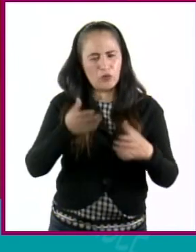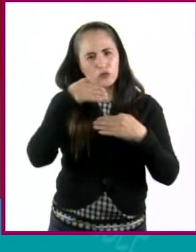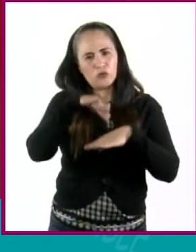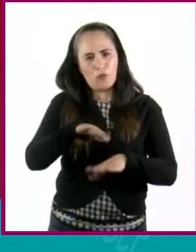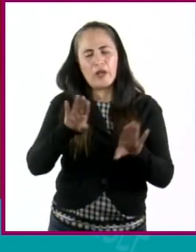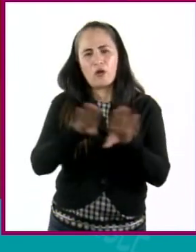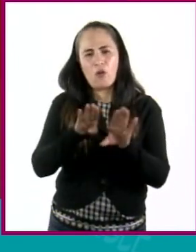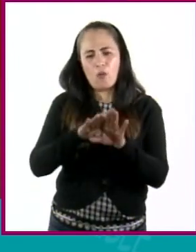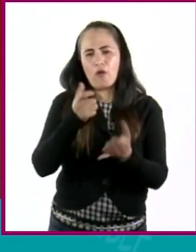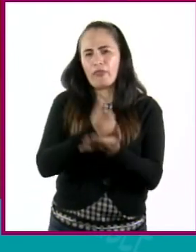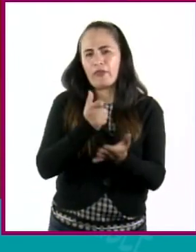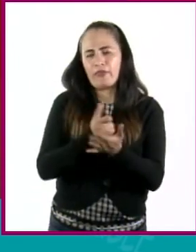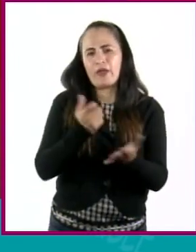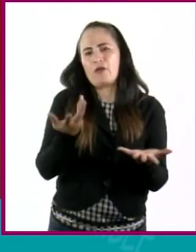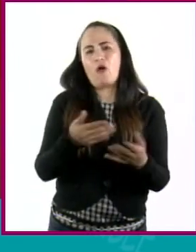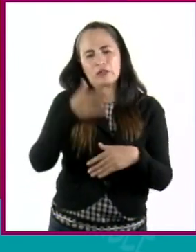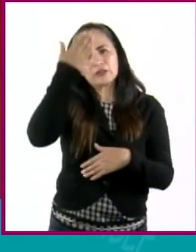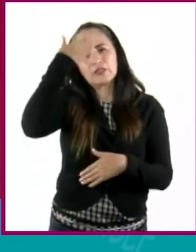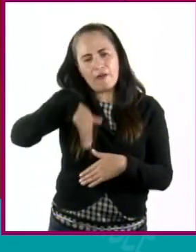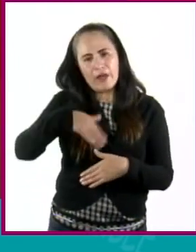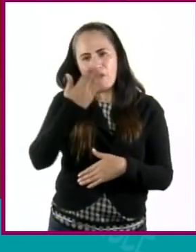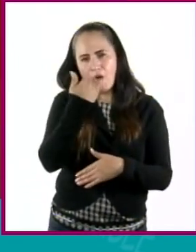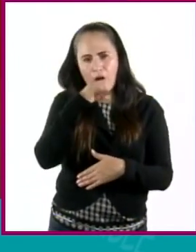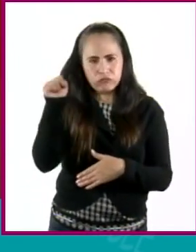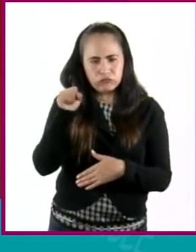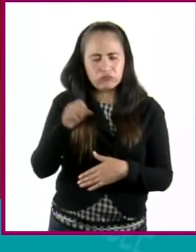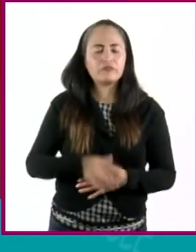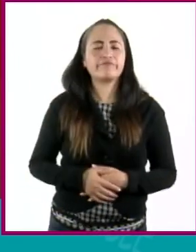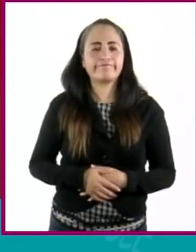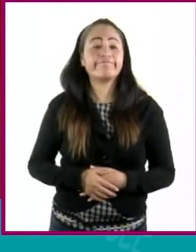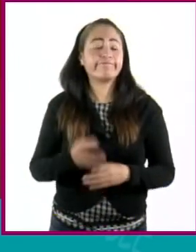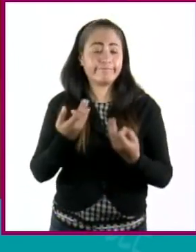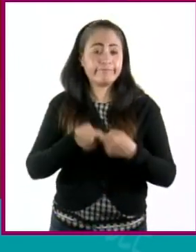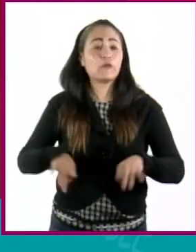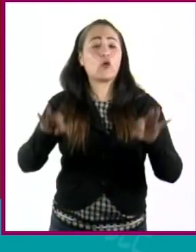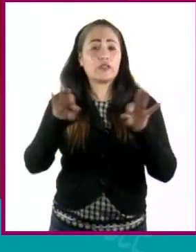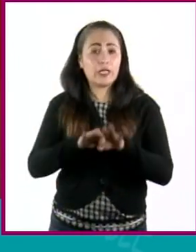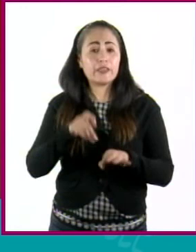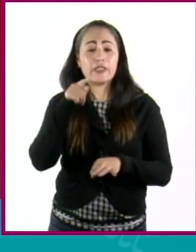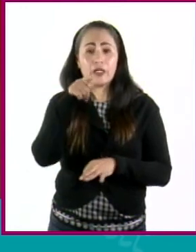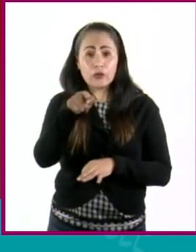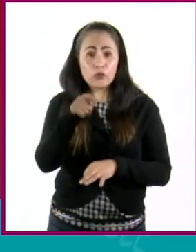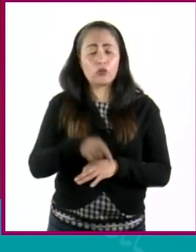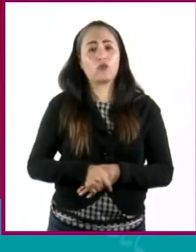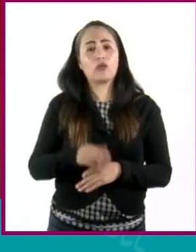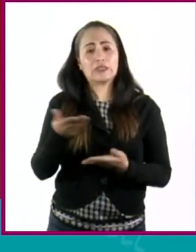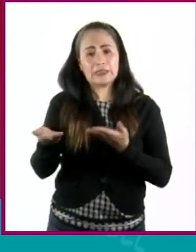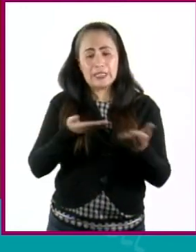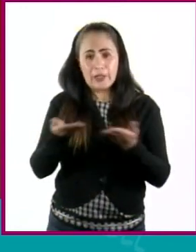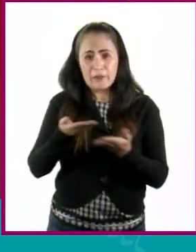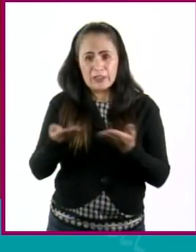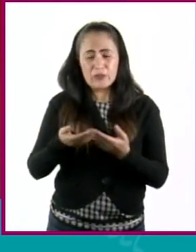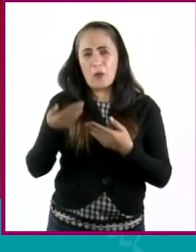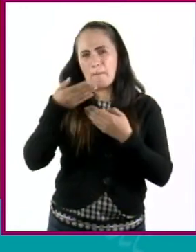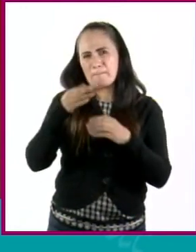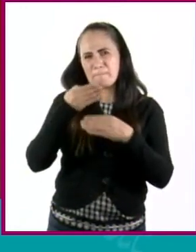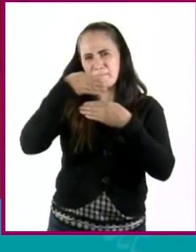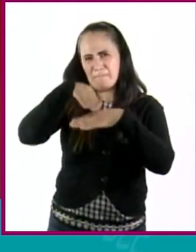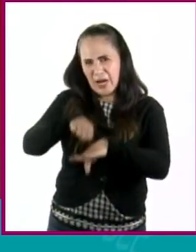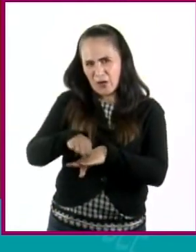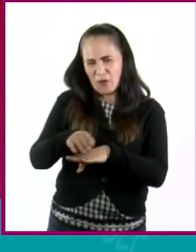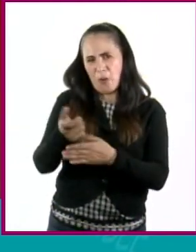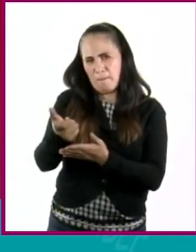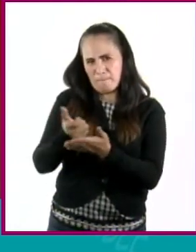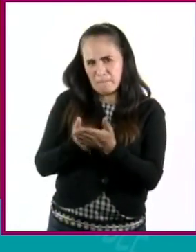para poder aprender más sobre esto, y creo que siempre es importante que antes de contratar cualquier servicio financiero,